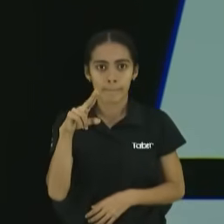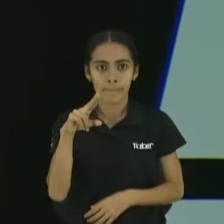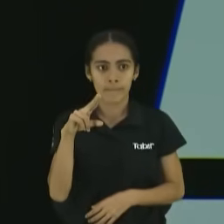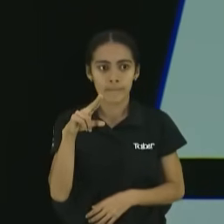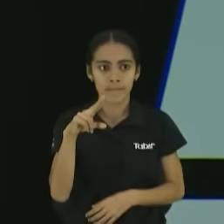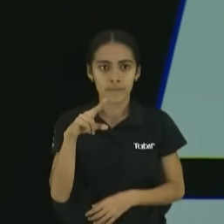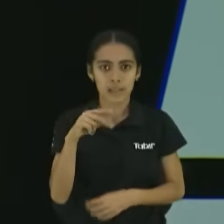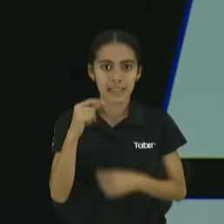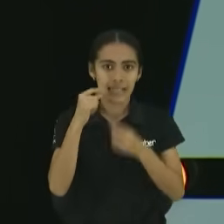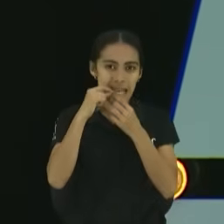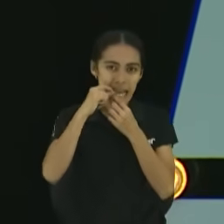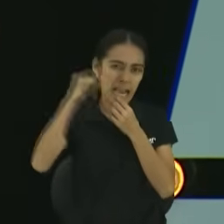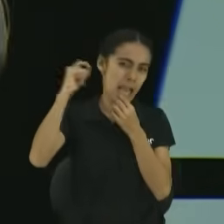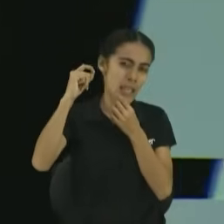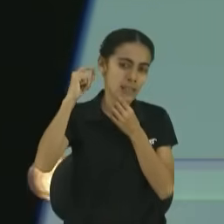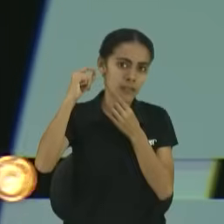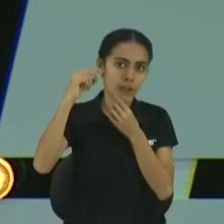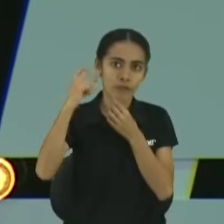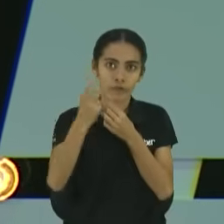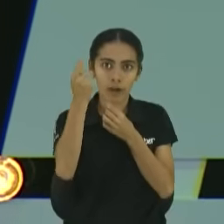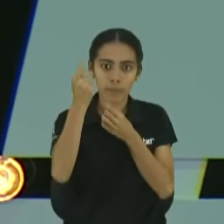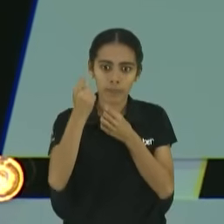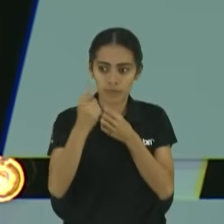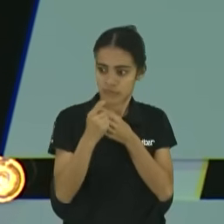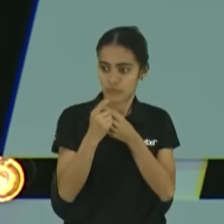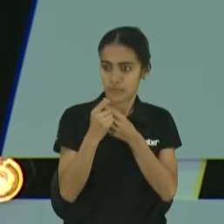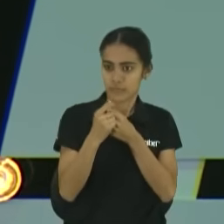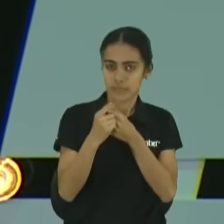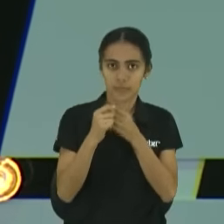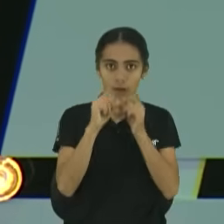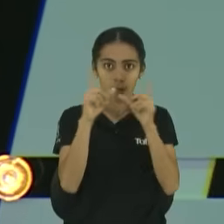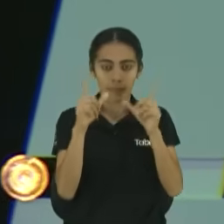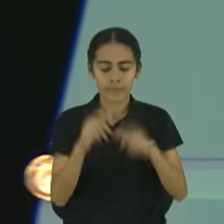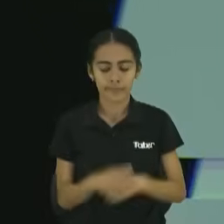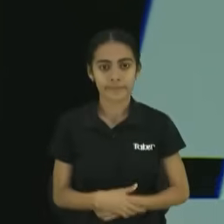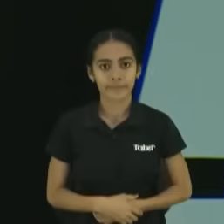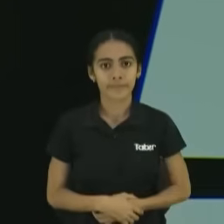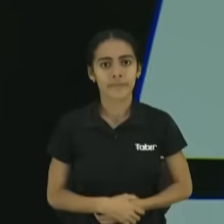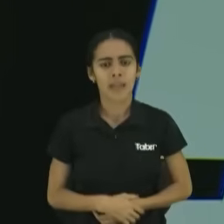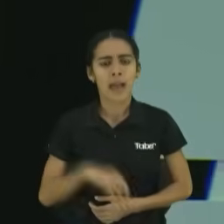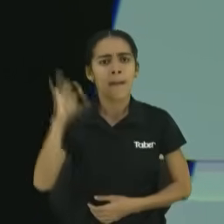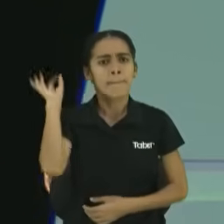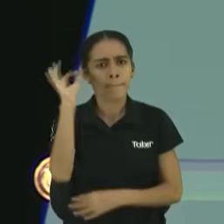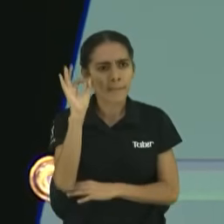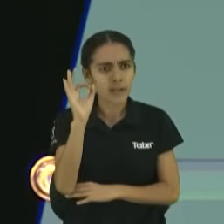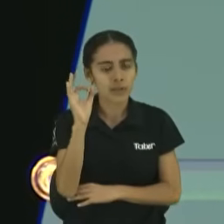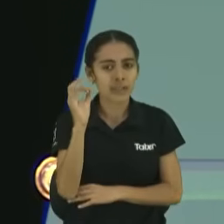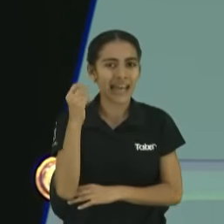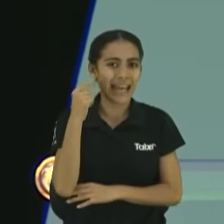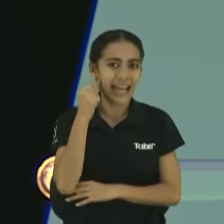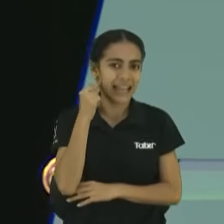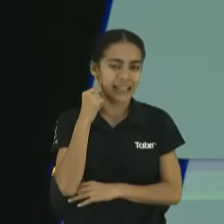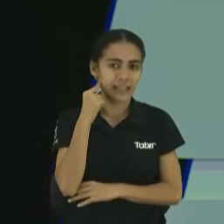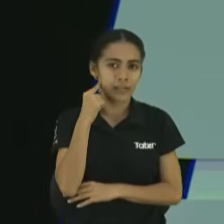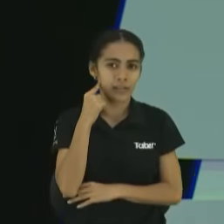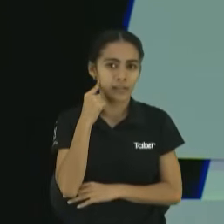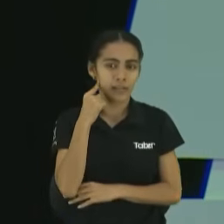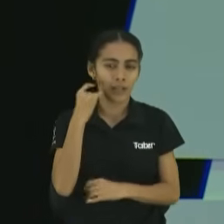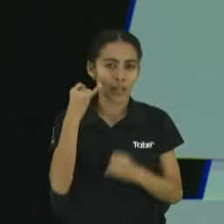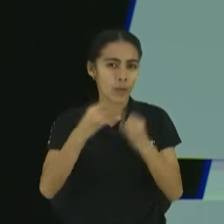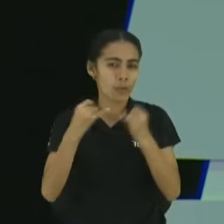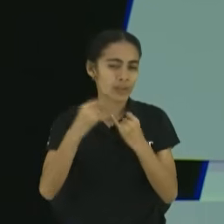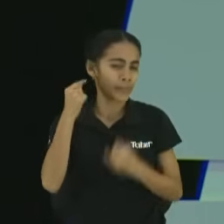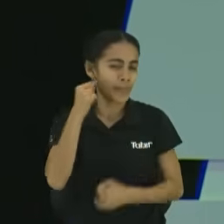pisto. Una sola vez, suavecito, electrónico. Pastor me dijo, las cordales mías estaban no para abajo, sino